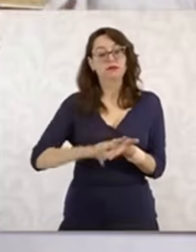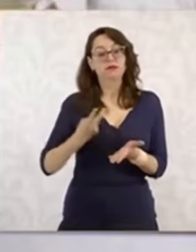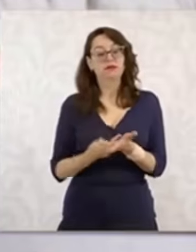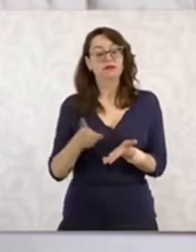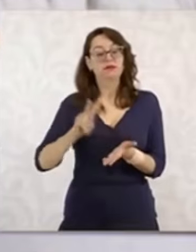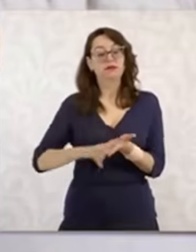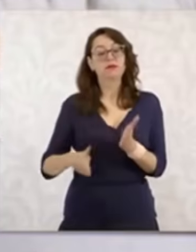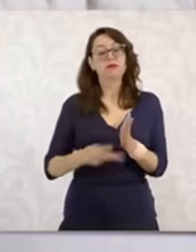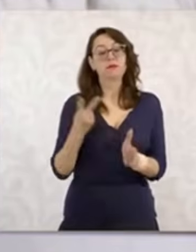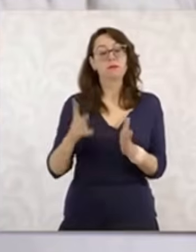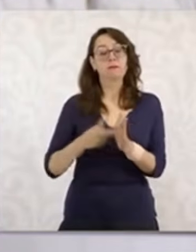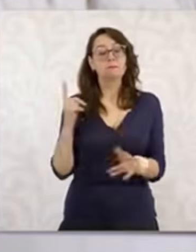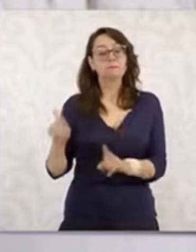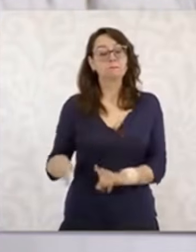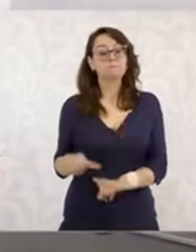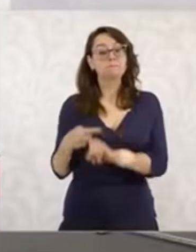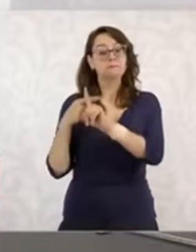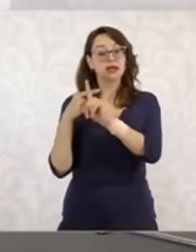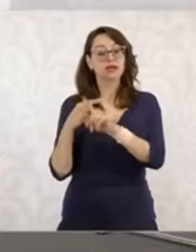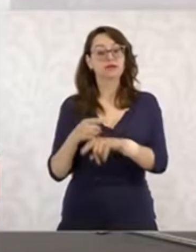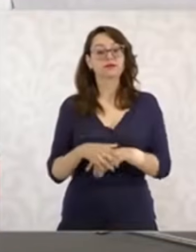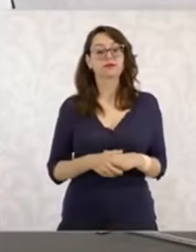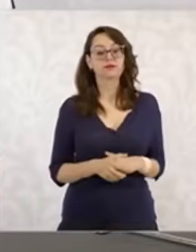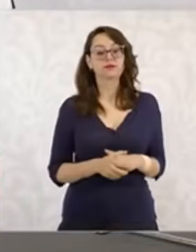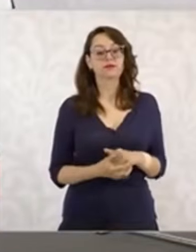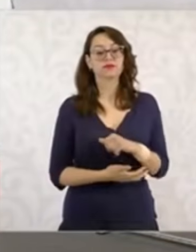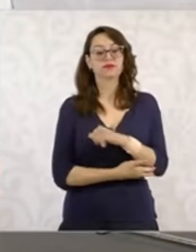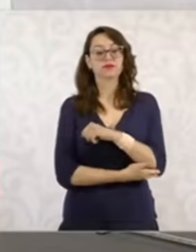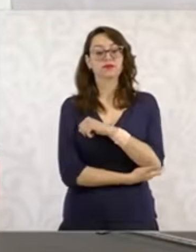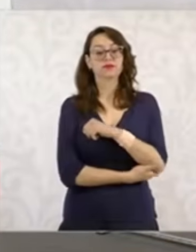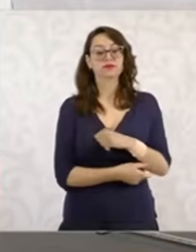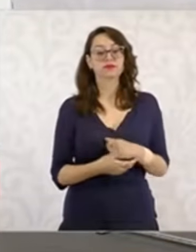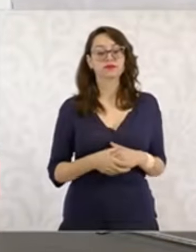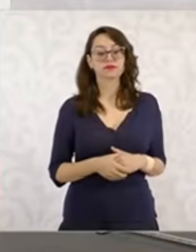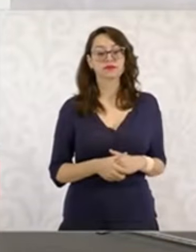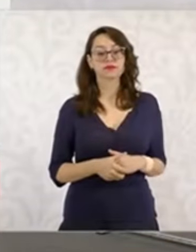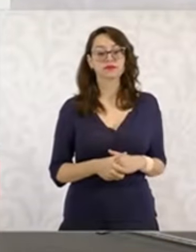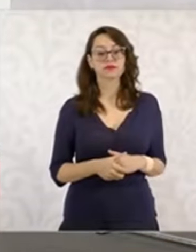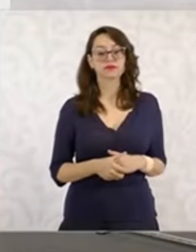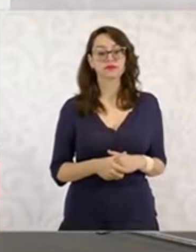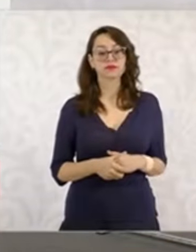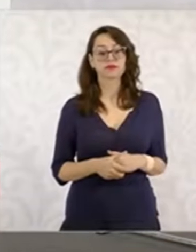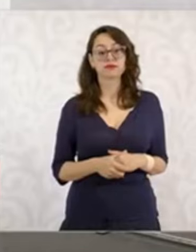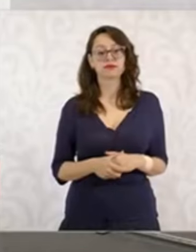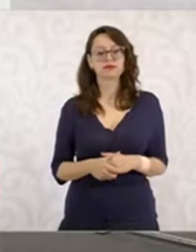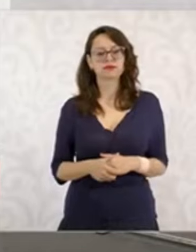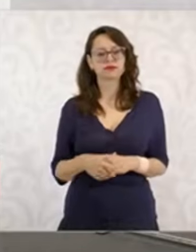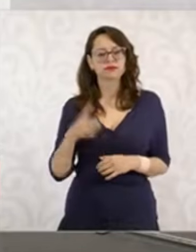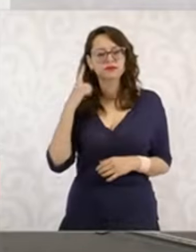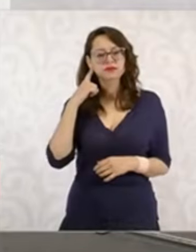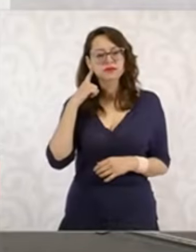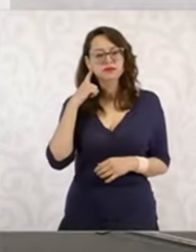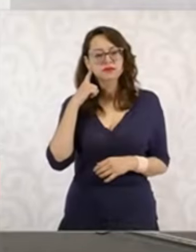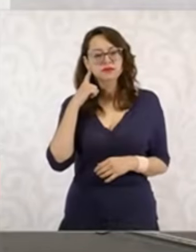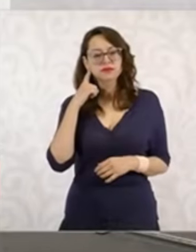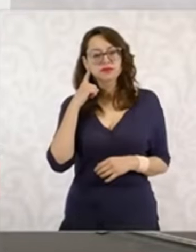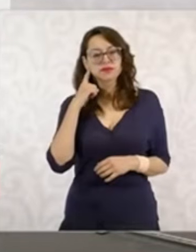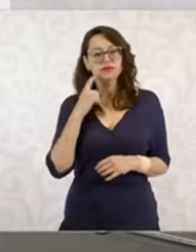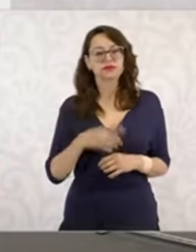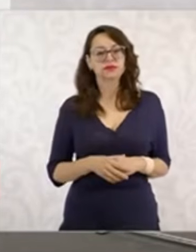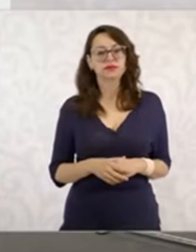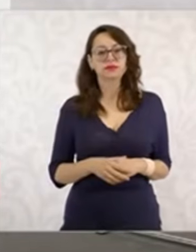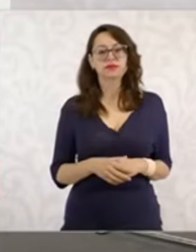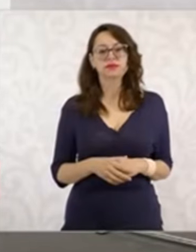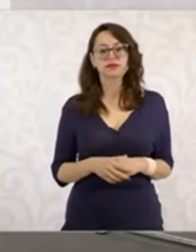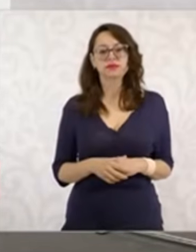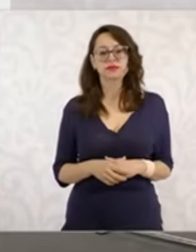promedio nacional. Pero régimen de confianza es muy importante, porque no estamos hablando de sindicalizados.